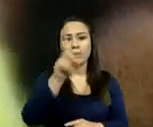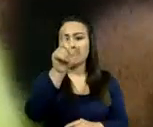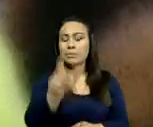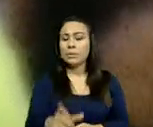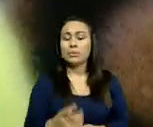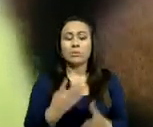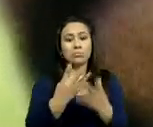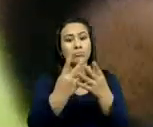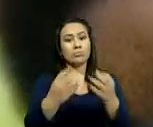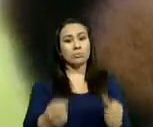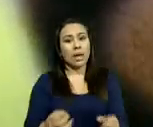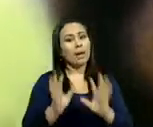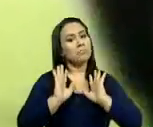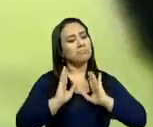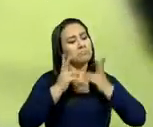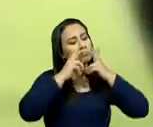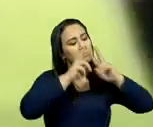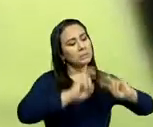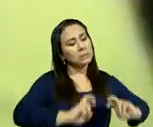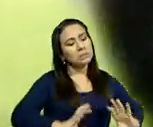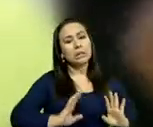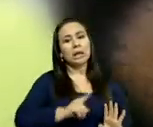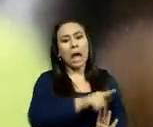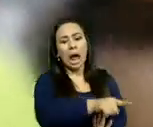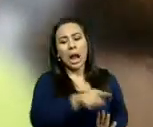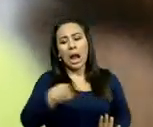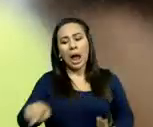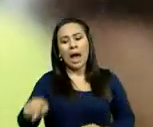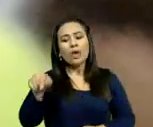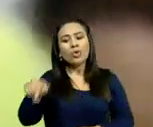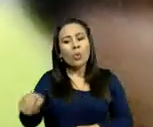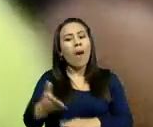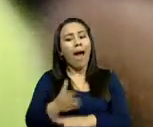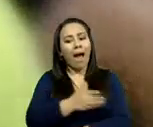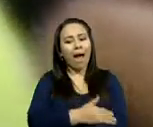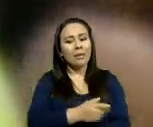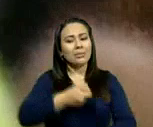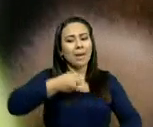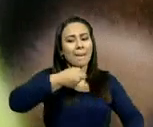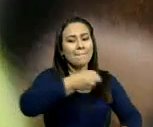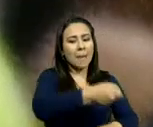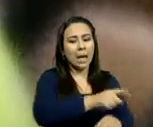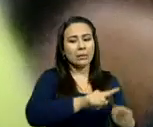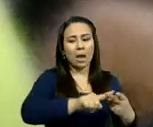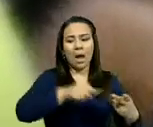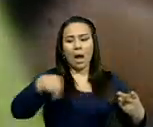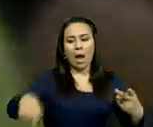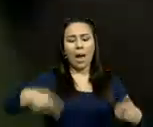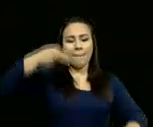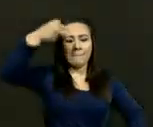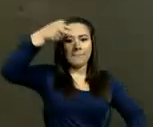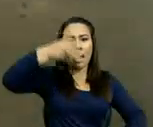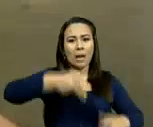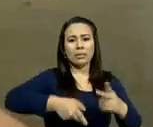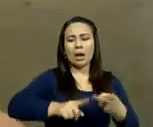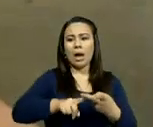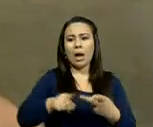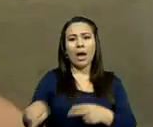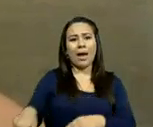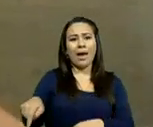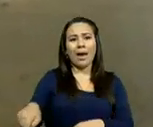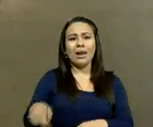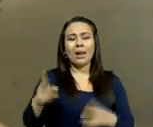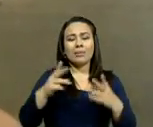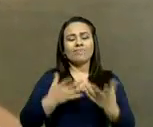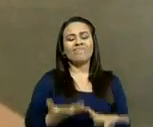fue detenida para investigaciones por este nuevo hecho violento al norte de Guayaquil. Sí, dentro del